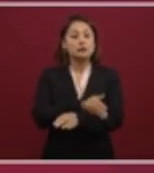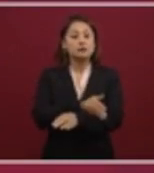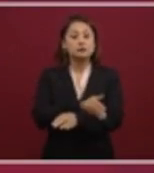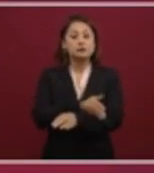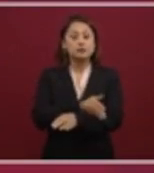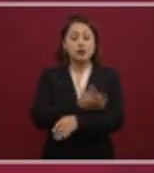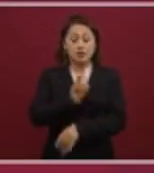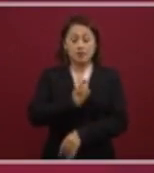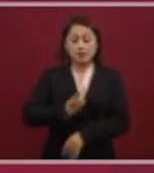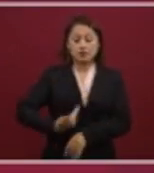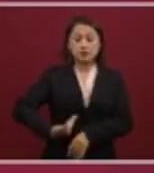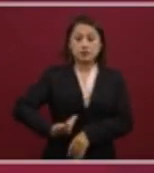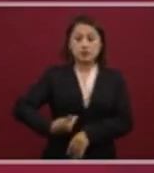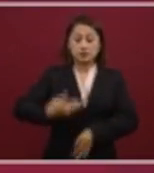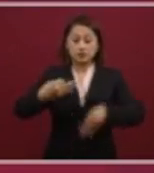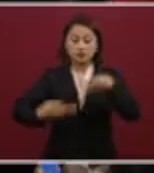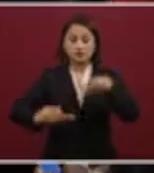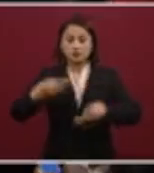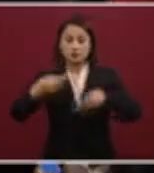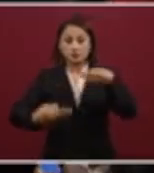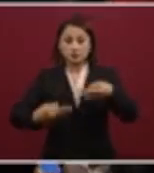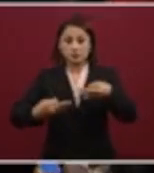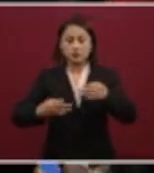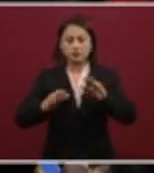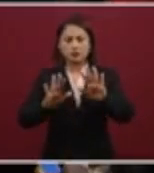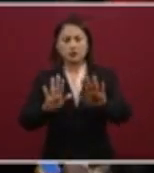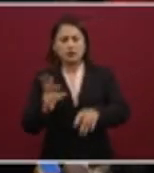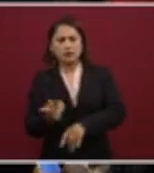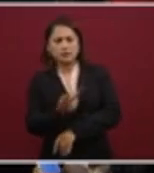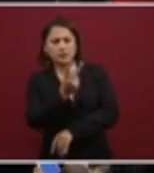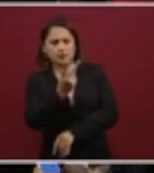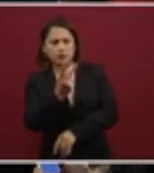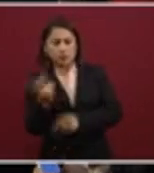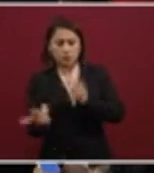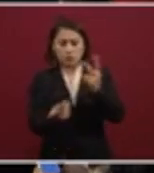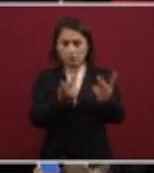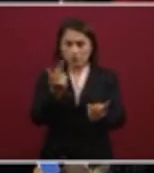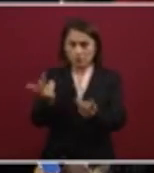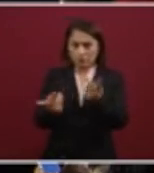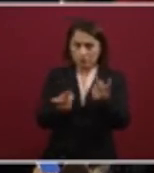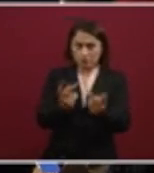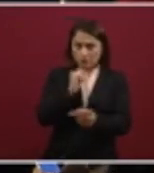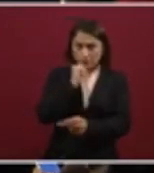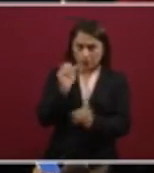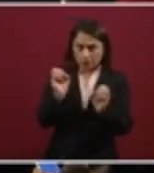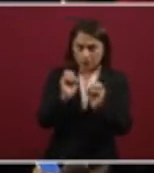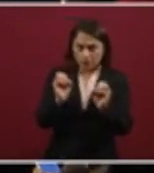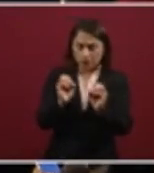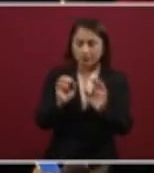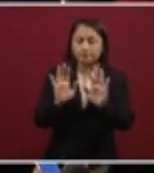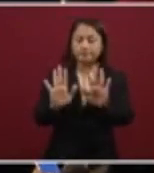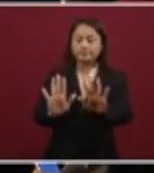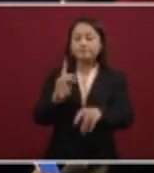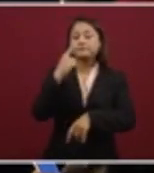¿Me está diciendo que no va a haber consulta entonces, presidente? Te estoy diciendo que si es